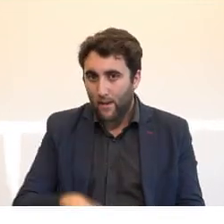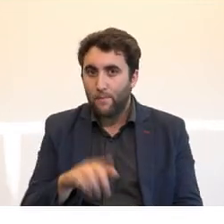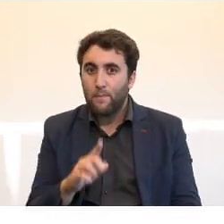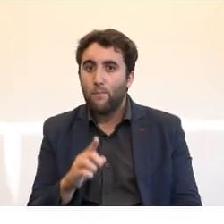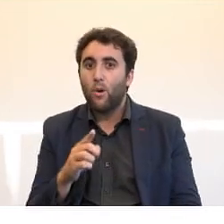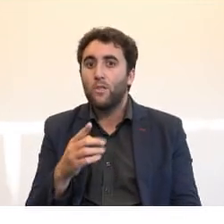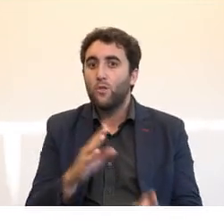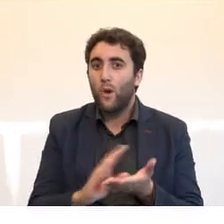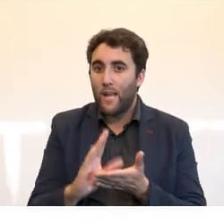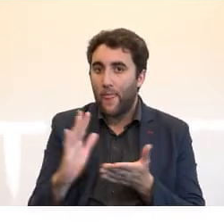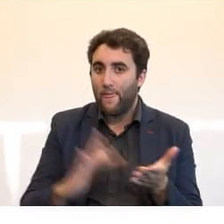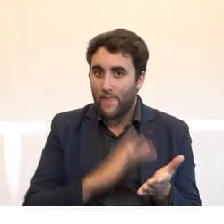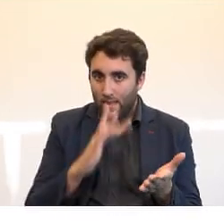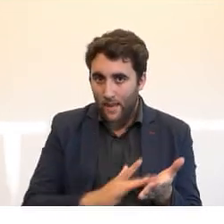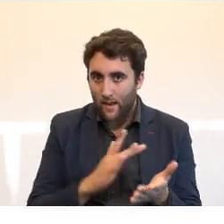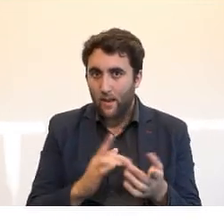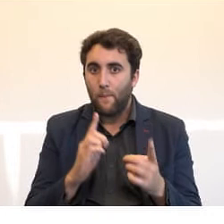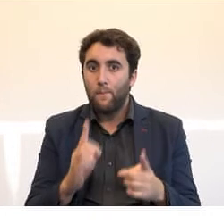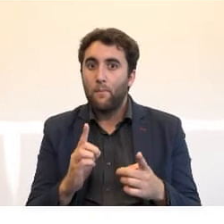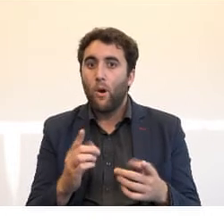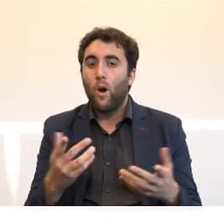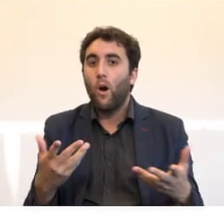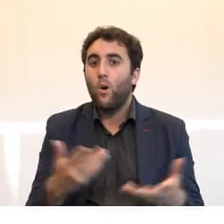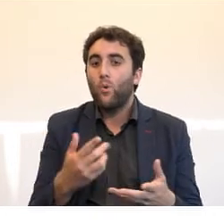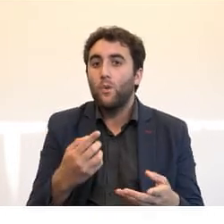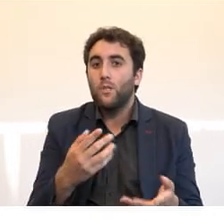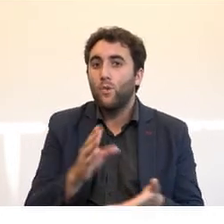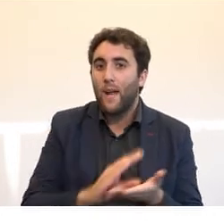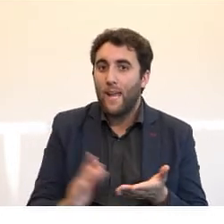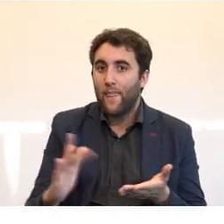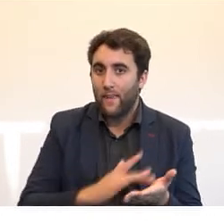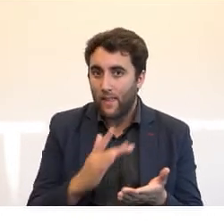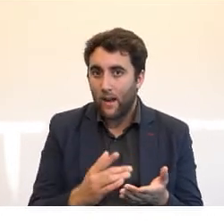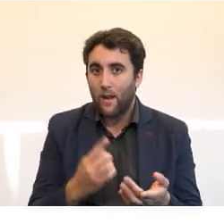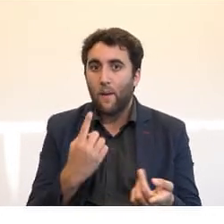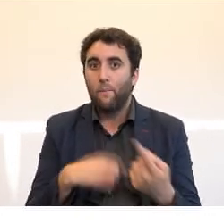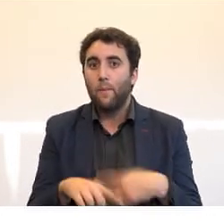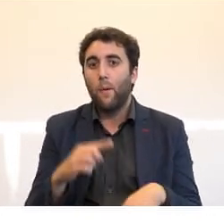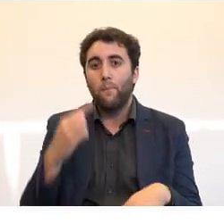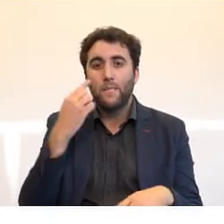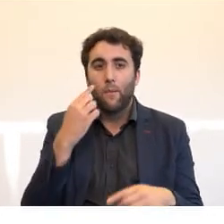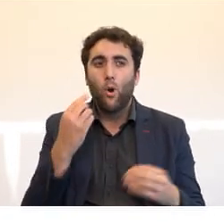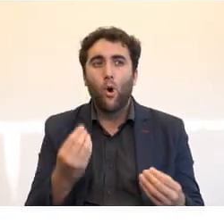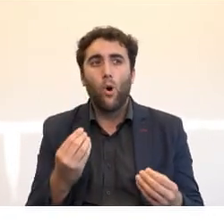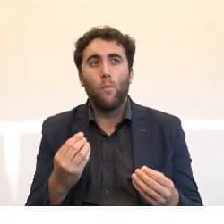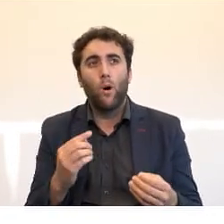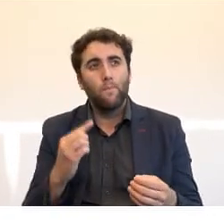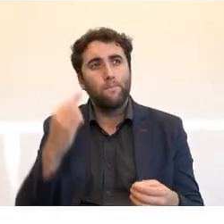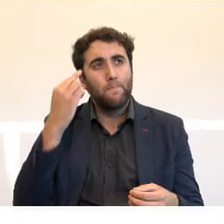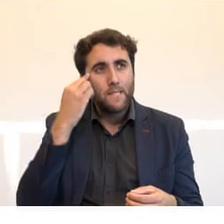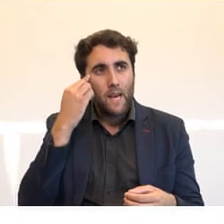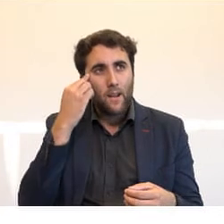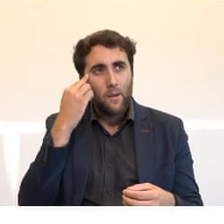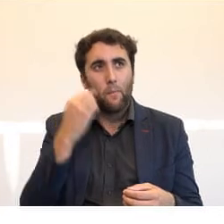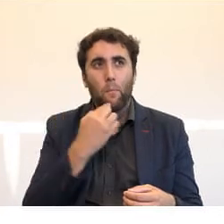ciudadanía digital, pero no hay ciudadanía digital sin ciudadanía analógica. Es un error, desde mi punto de vista, concebirlas y